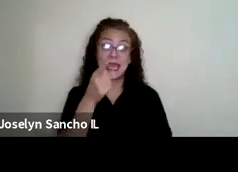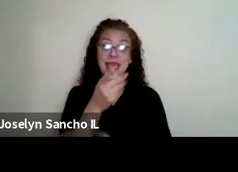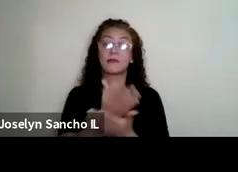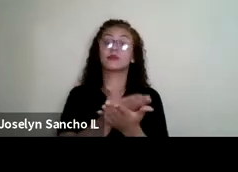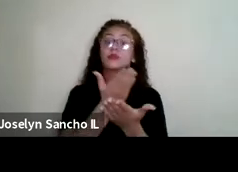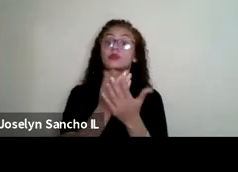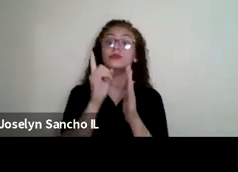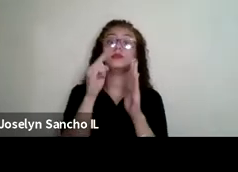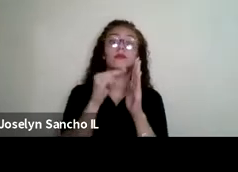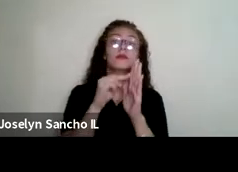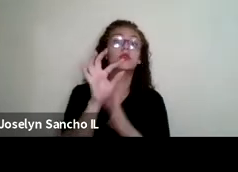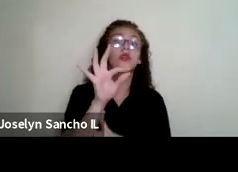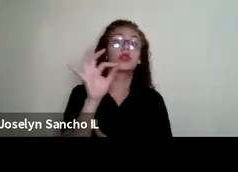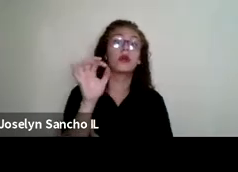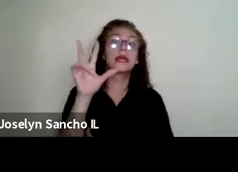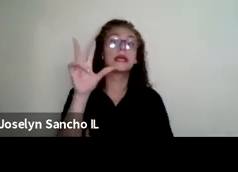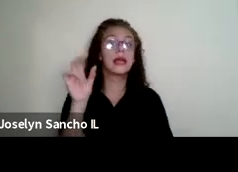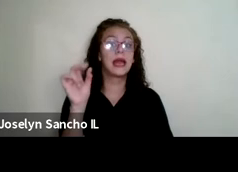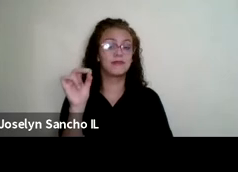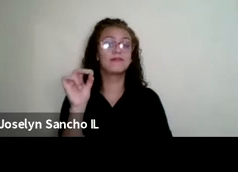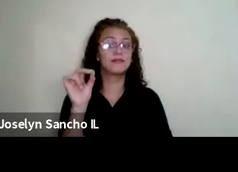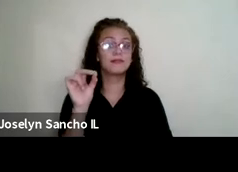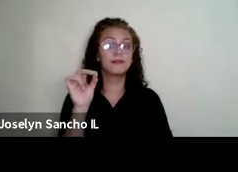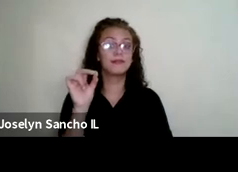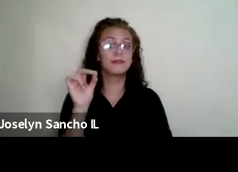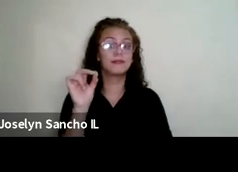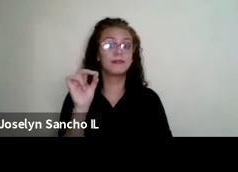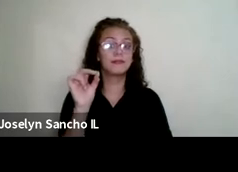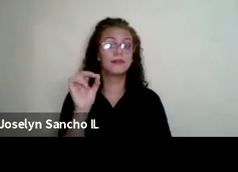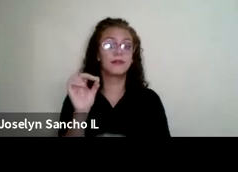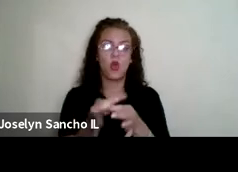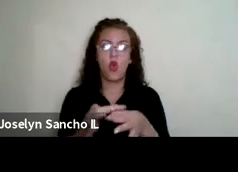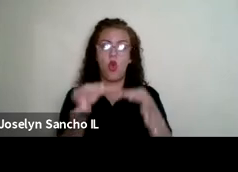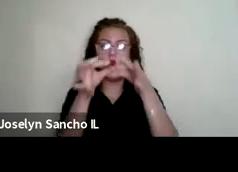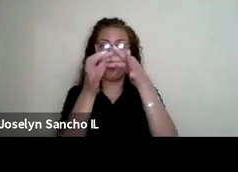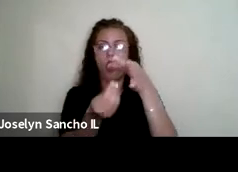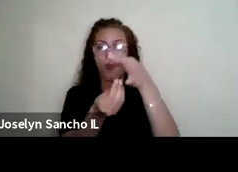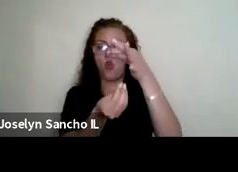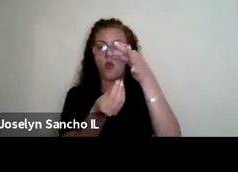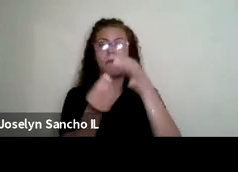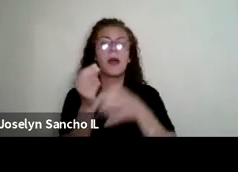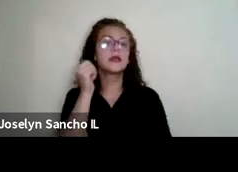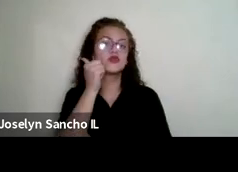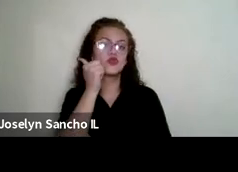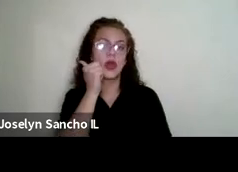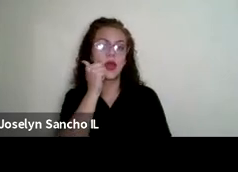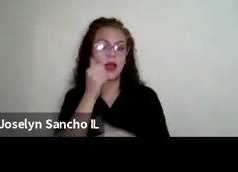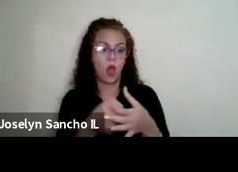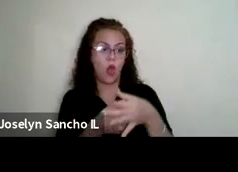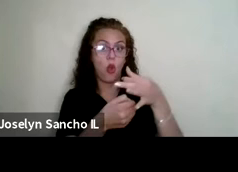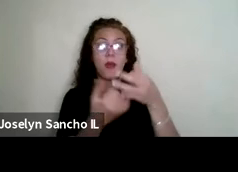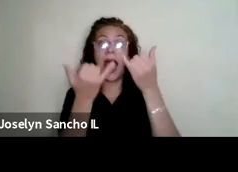en 1930 la copa menstrual, la misma copa menstrual que